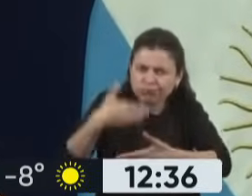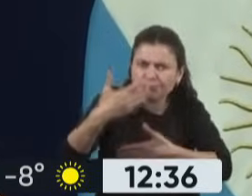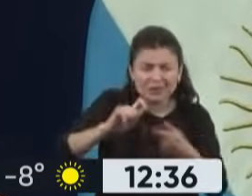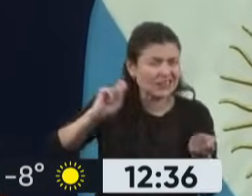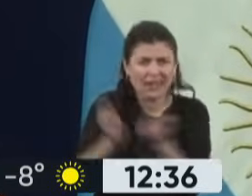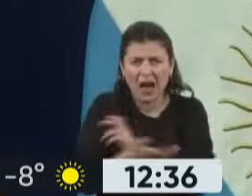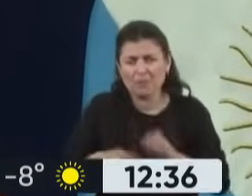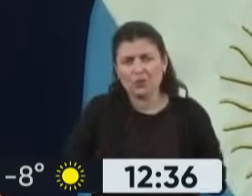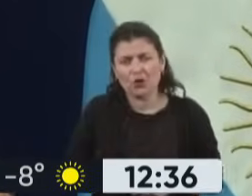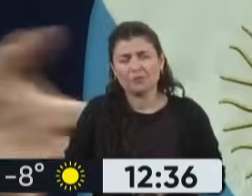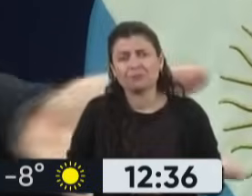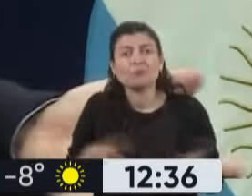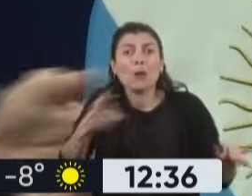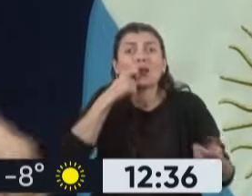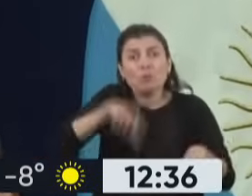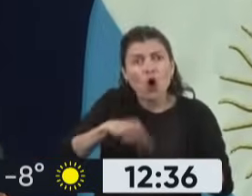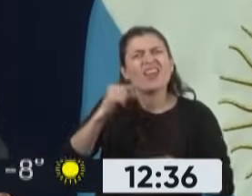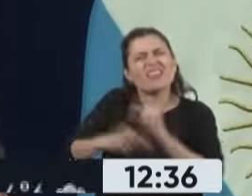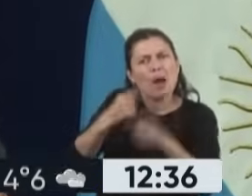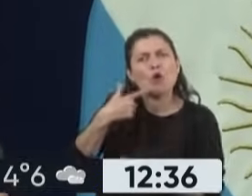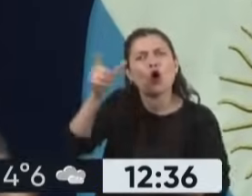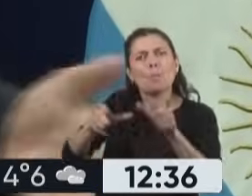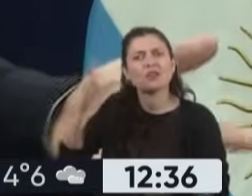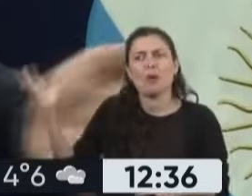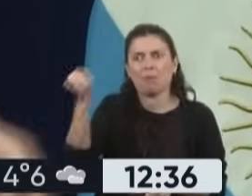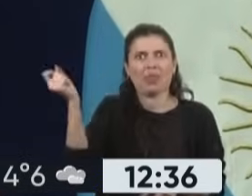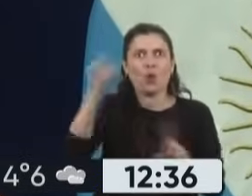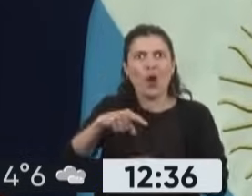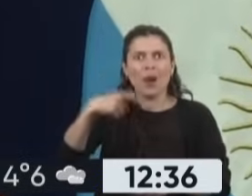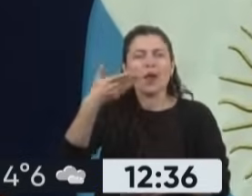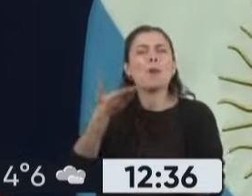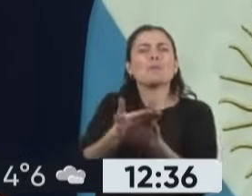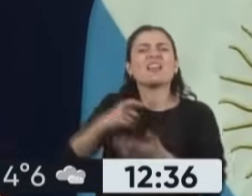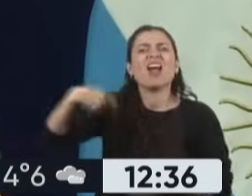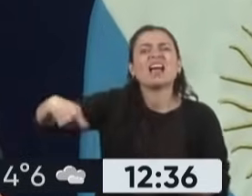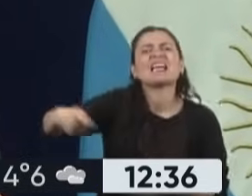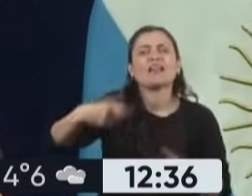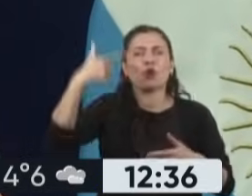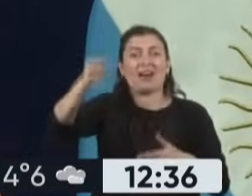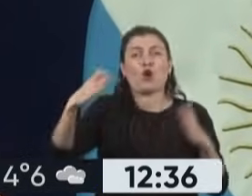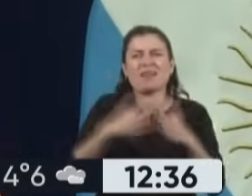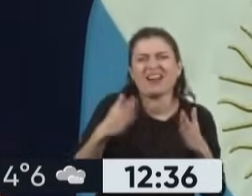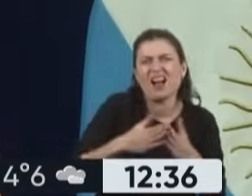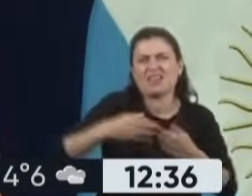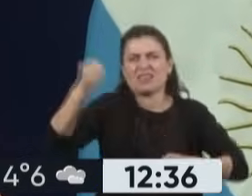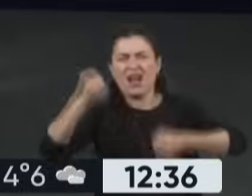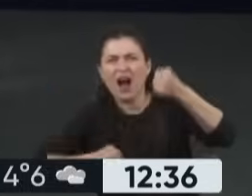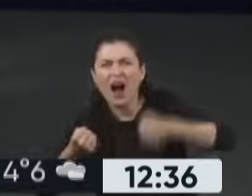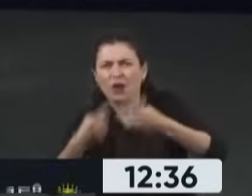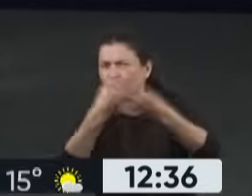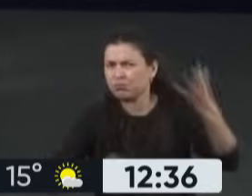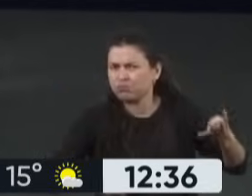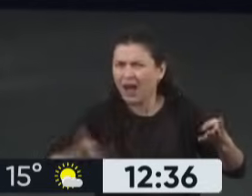de créditos hoy en la República Argentina para comprarse un inmueble, comprarse un auto en cuotas, que hasta hace un año era imposible. Y Fabián,